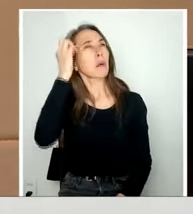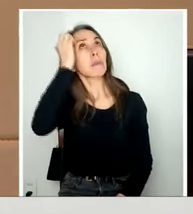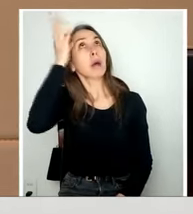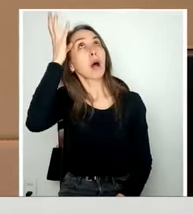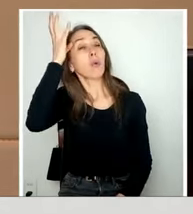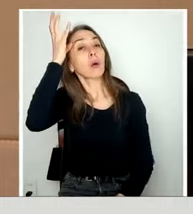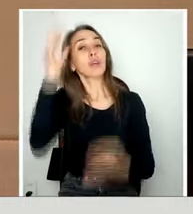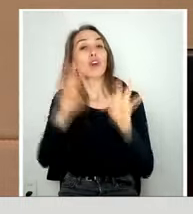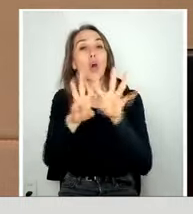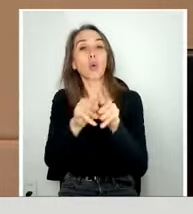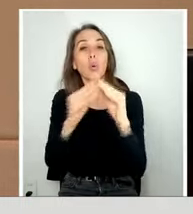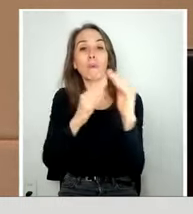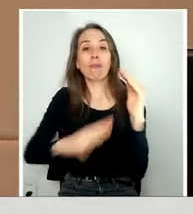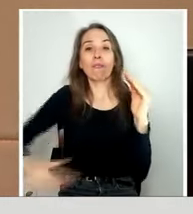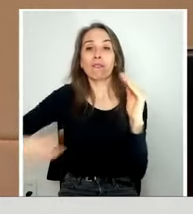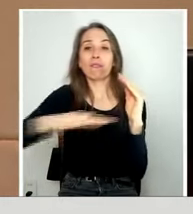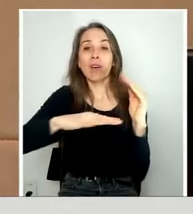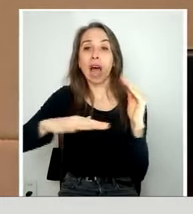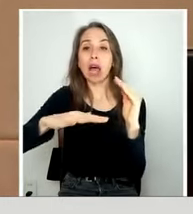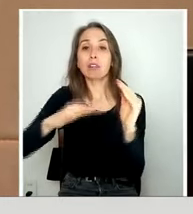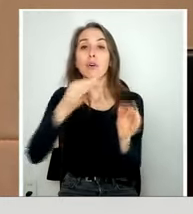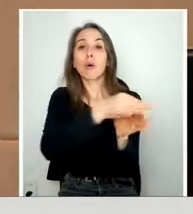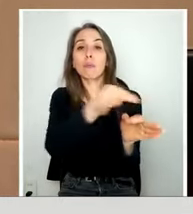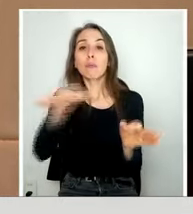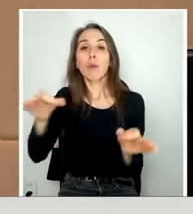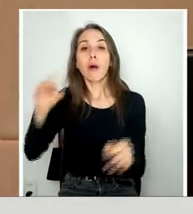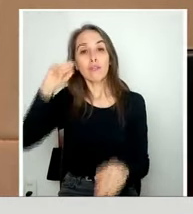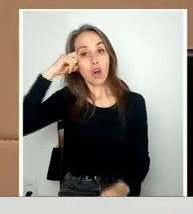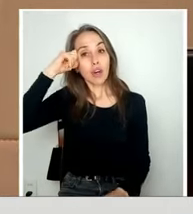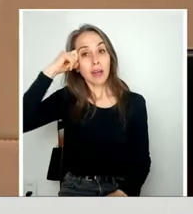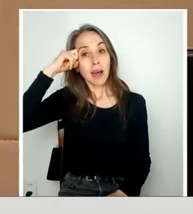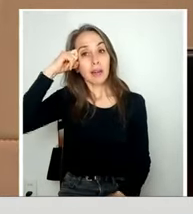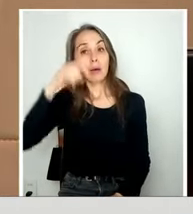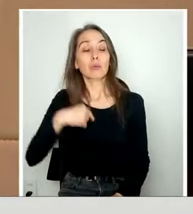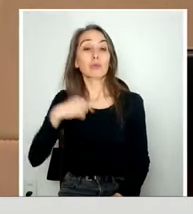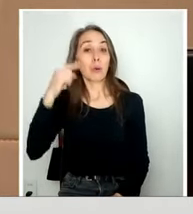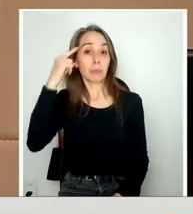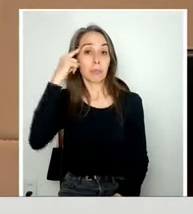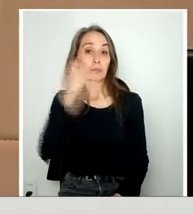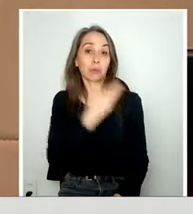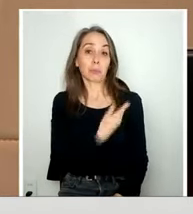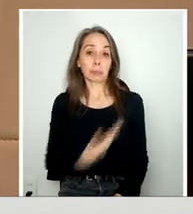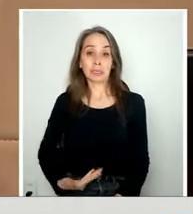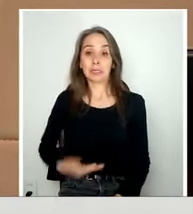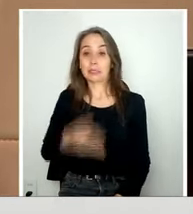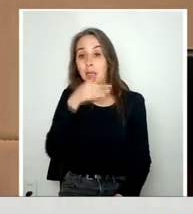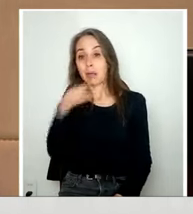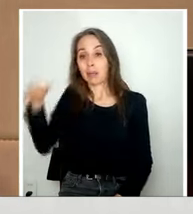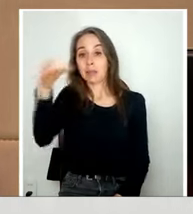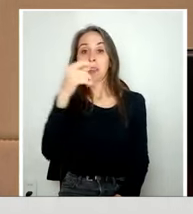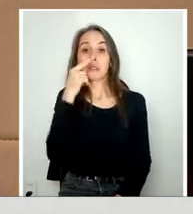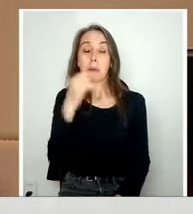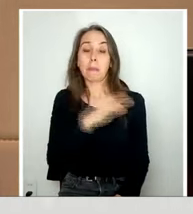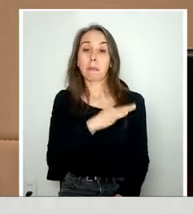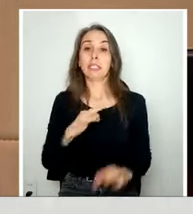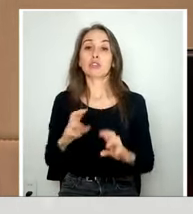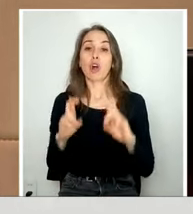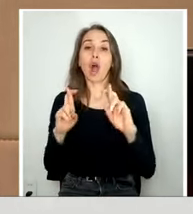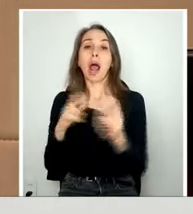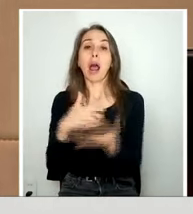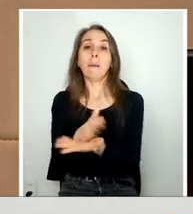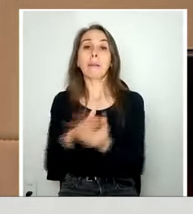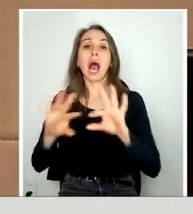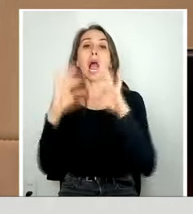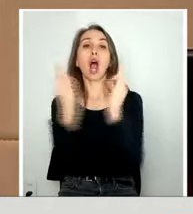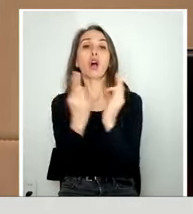clubes de barrio especialmente algunos lugares de rancagua entonces me parece presidenta por su intermedio al ministro que ojalá hagamos un plan integral pensando en esos